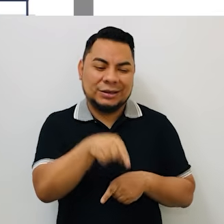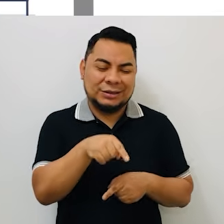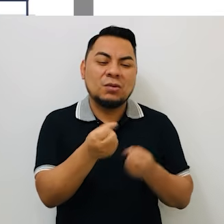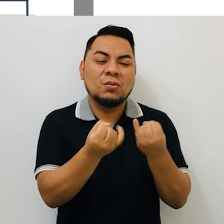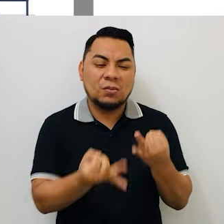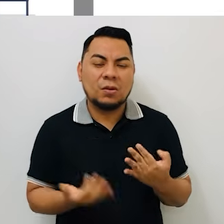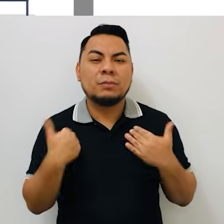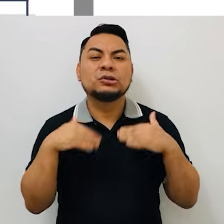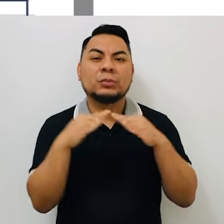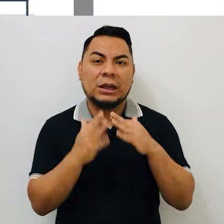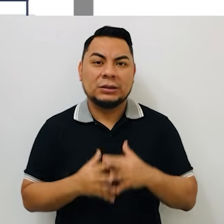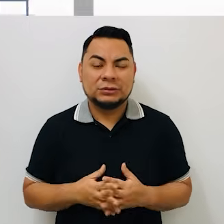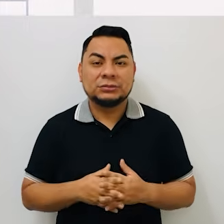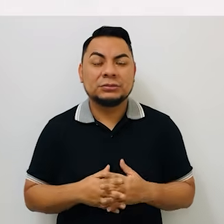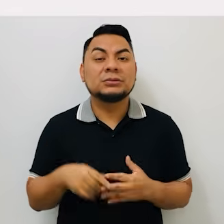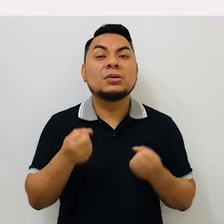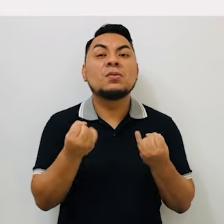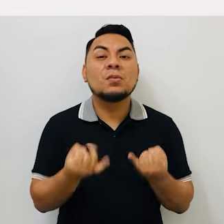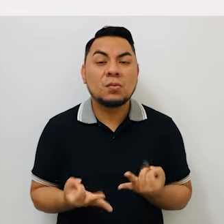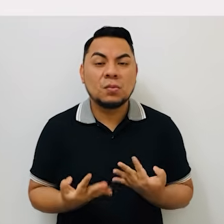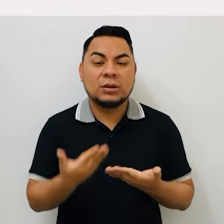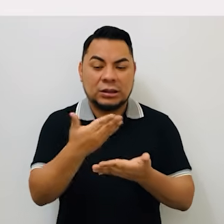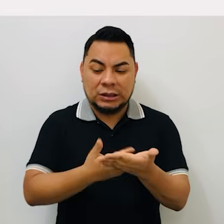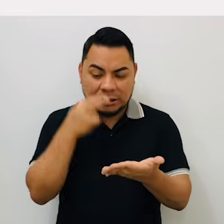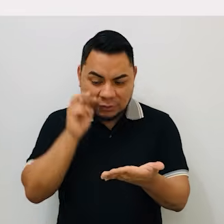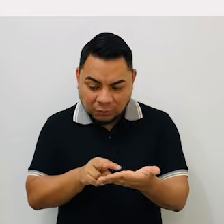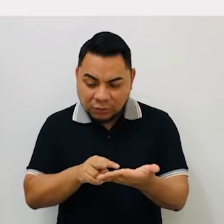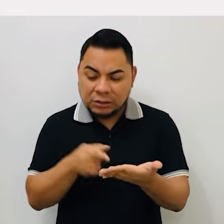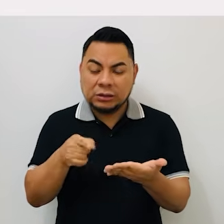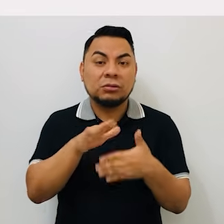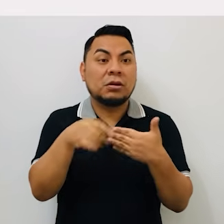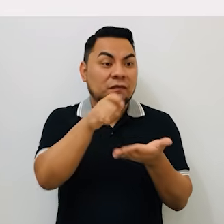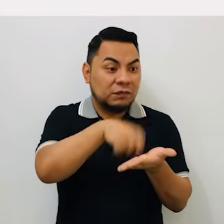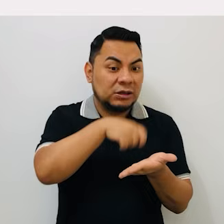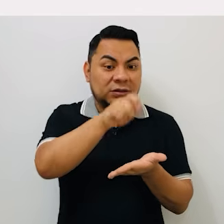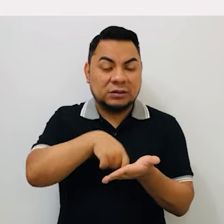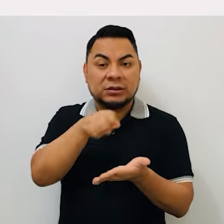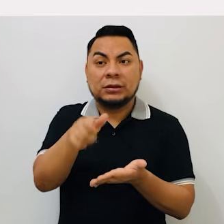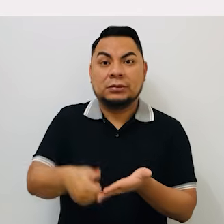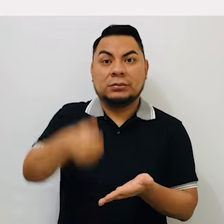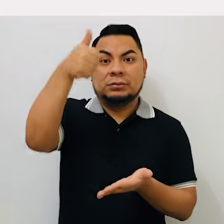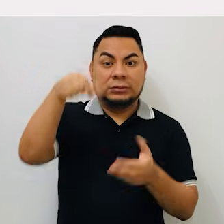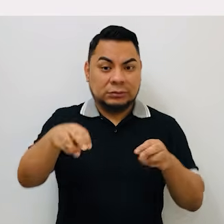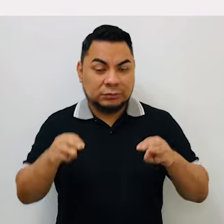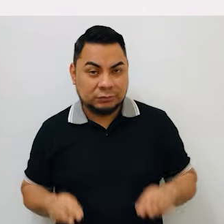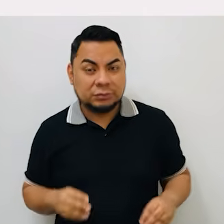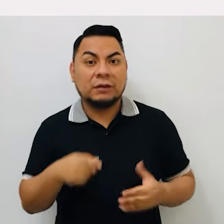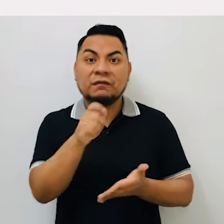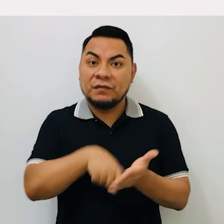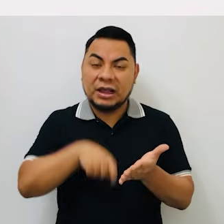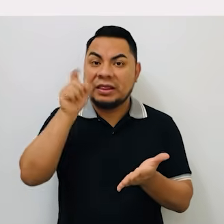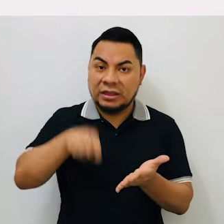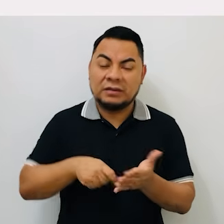hace también en la cédula municipal. Se cuentan las cédulas verificando que estén firmadas por la presidenta o